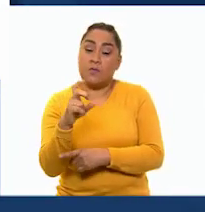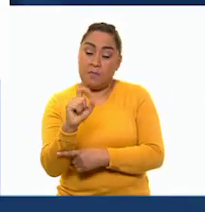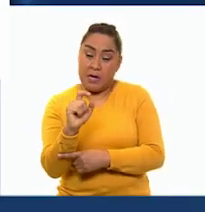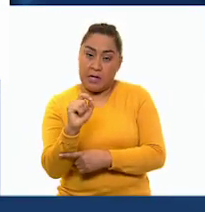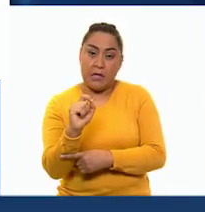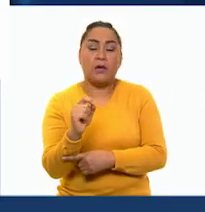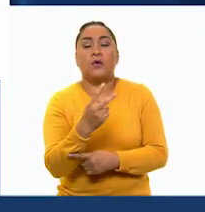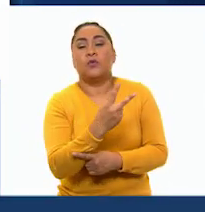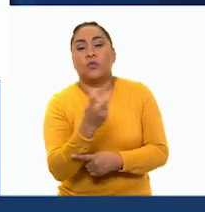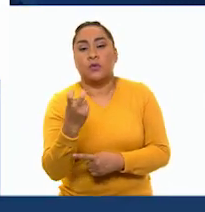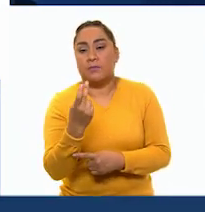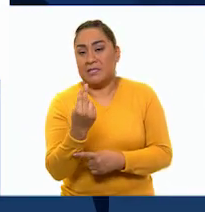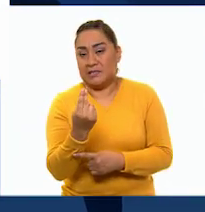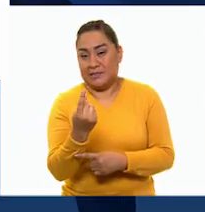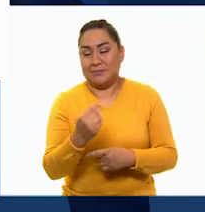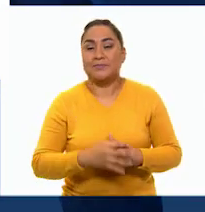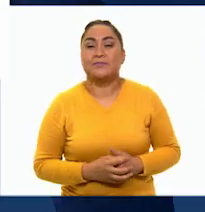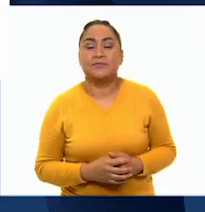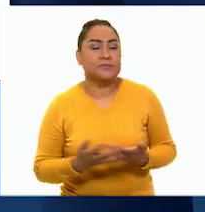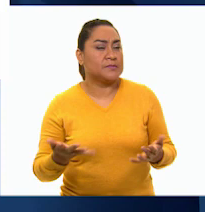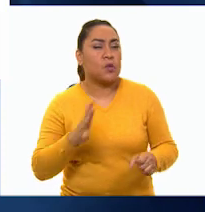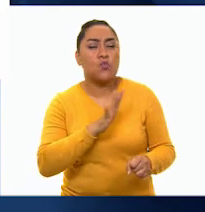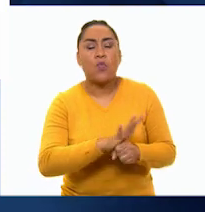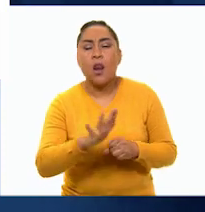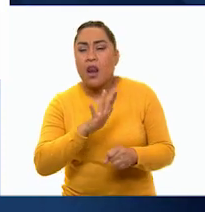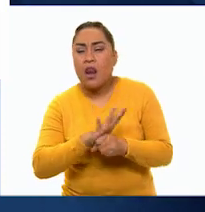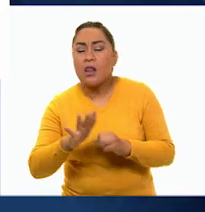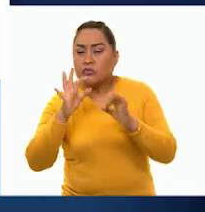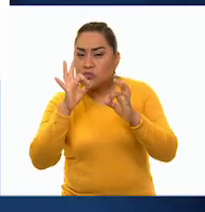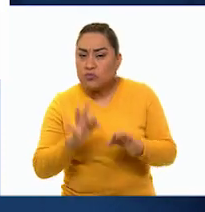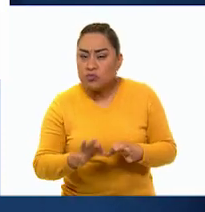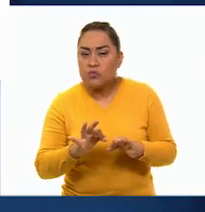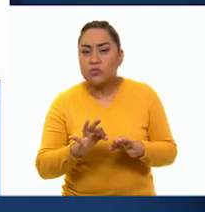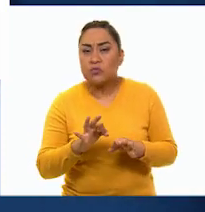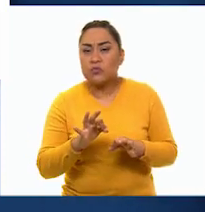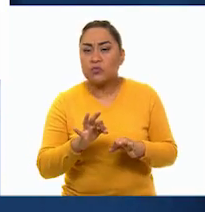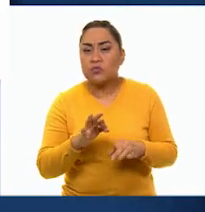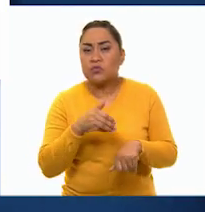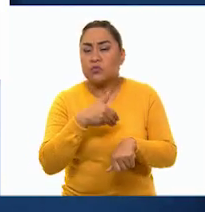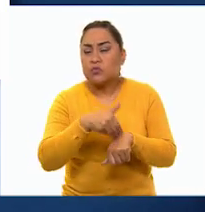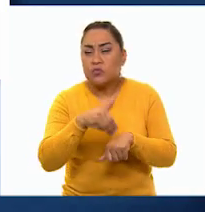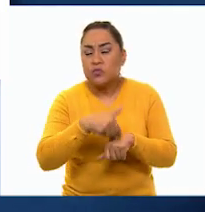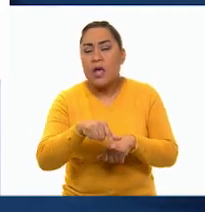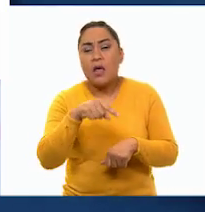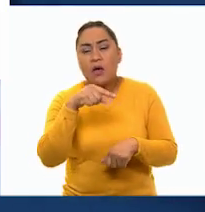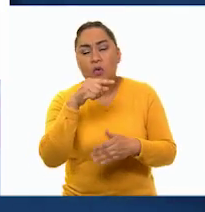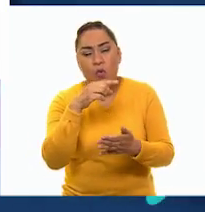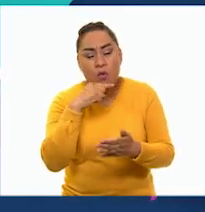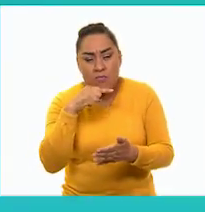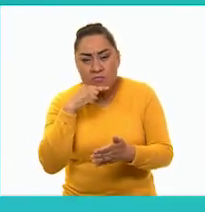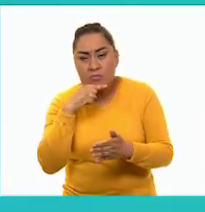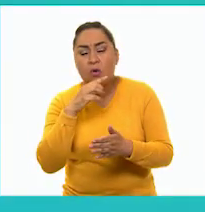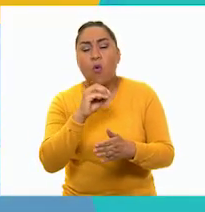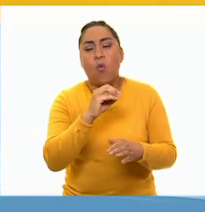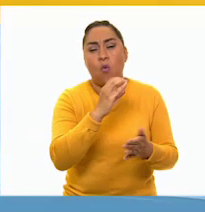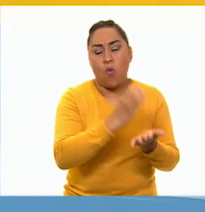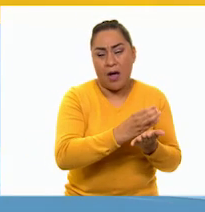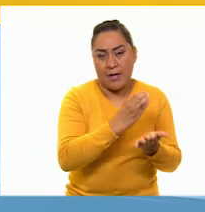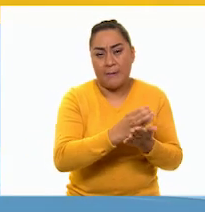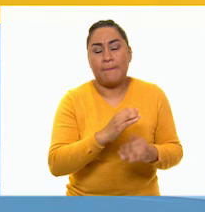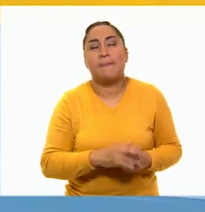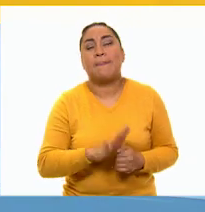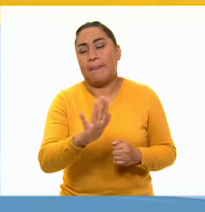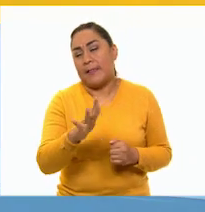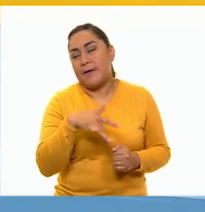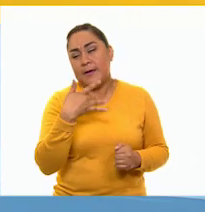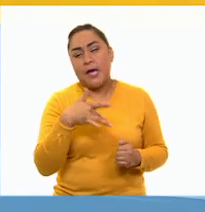y 225. ¿Cuál será la cantidad original de libretas y lápices de colores? Veamos cómo